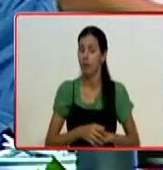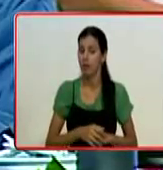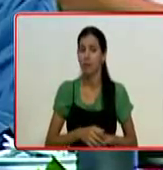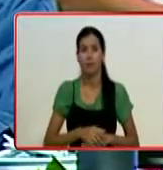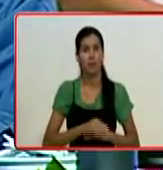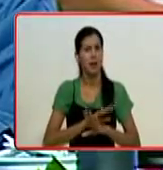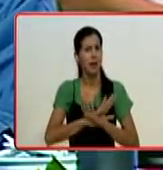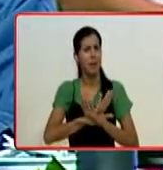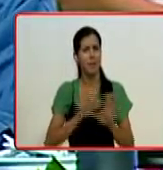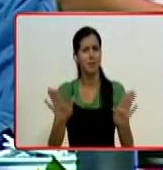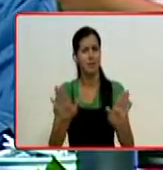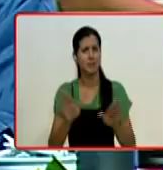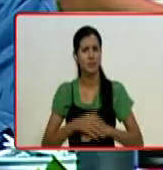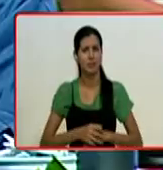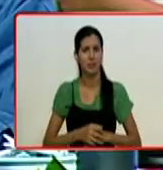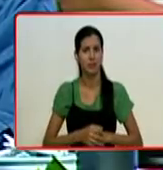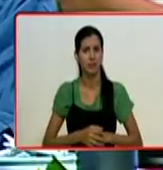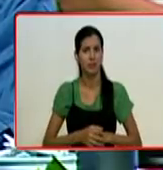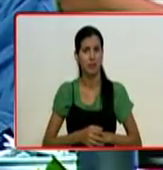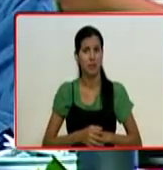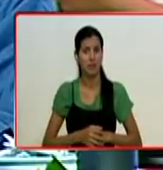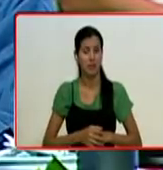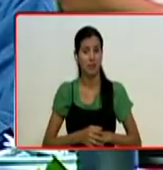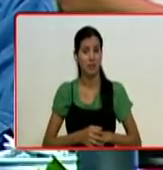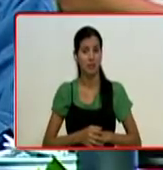Jamás el CIDH,